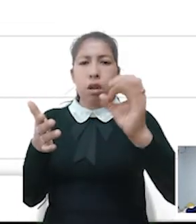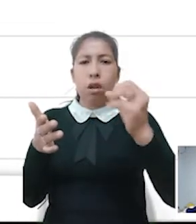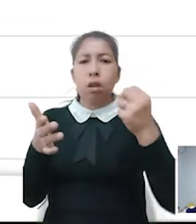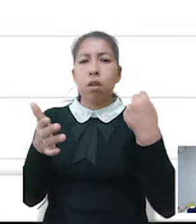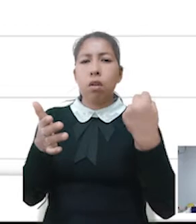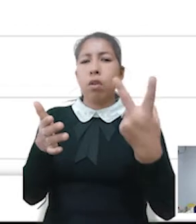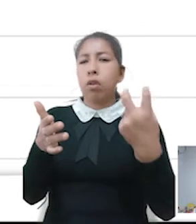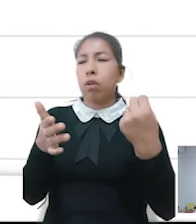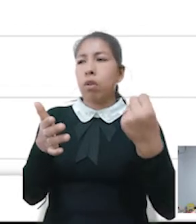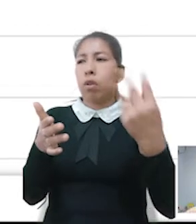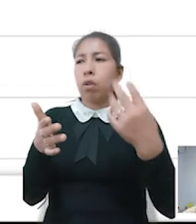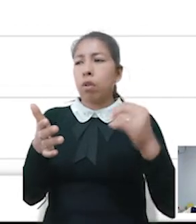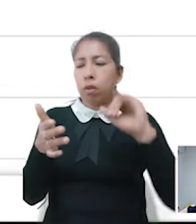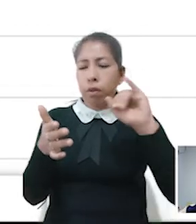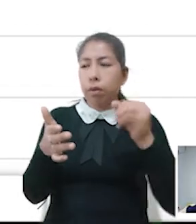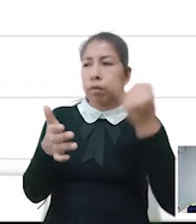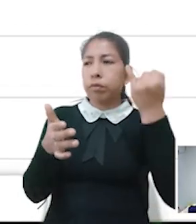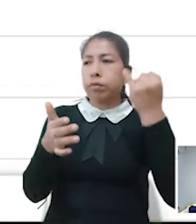Presiono igual y obtengo el valor,